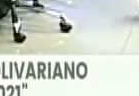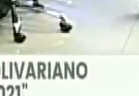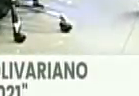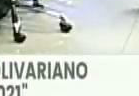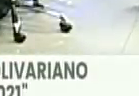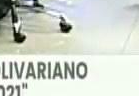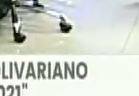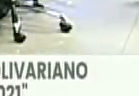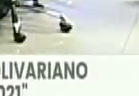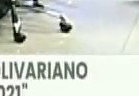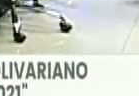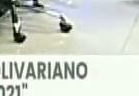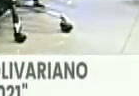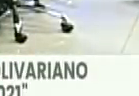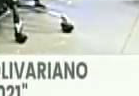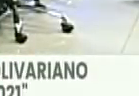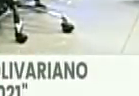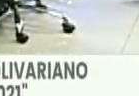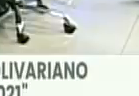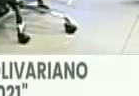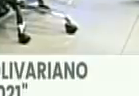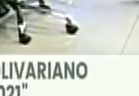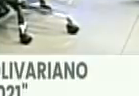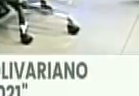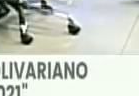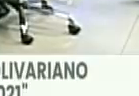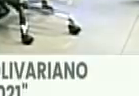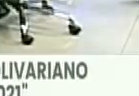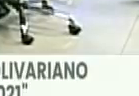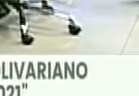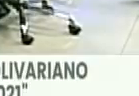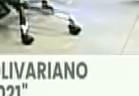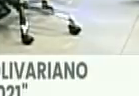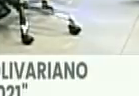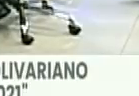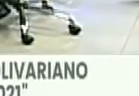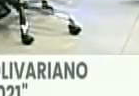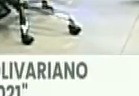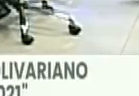que están conectados a través de la videoconferencia.